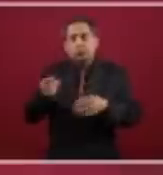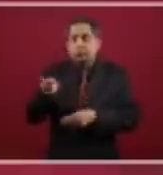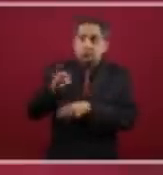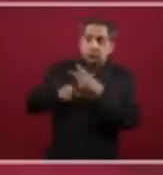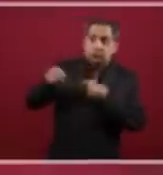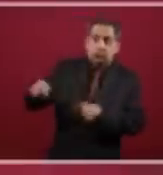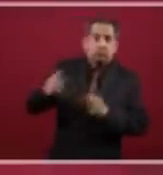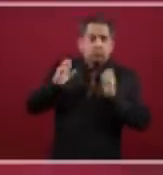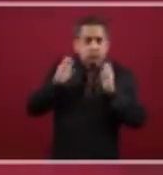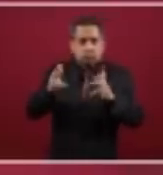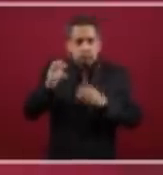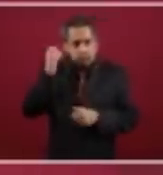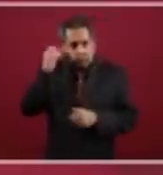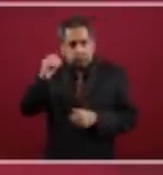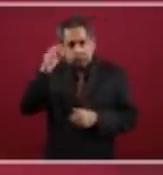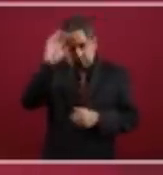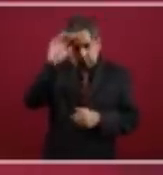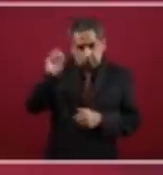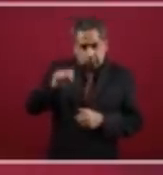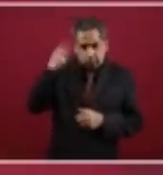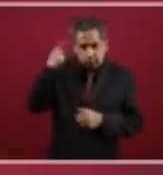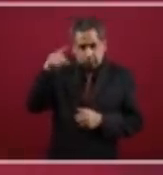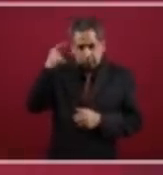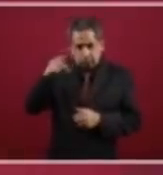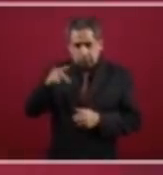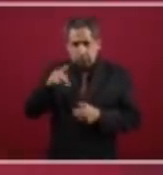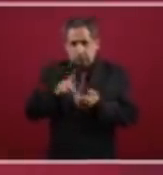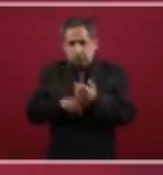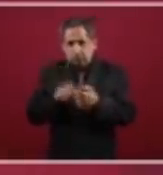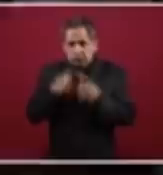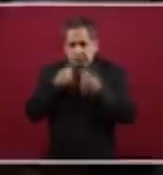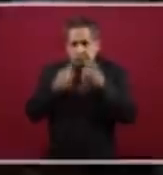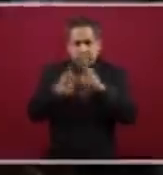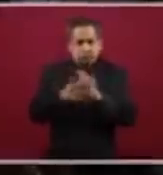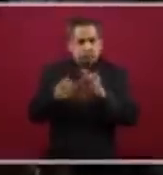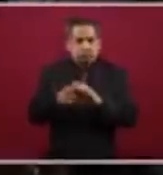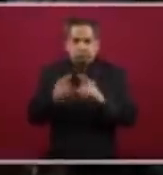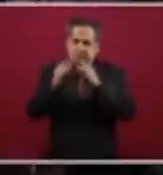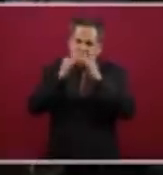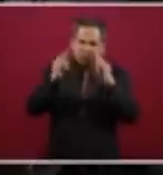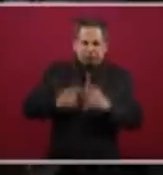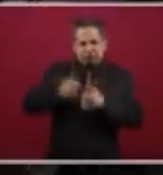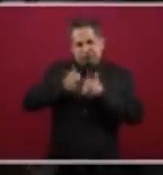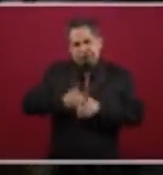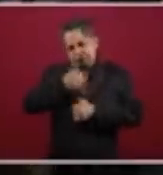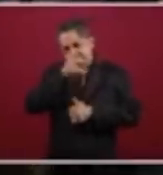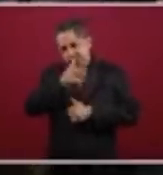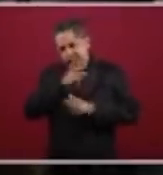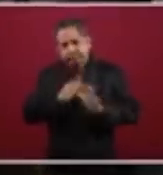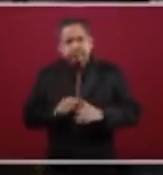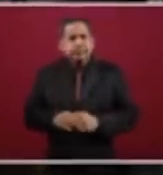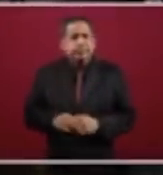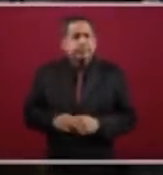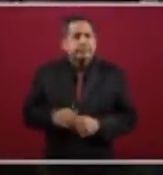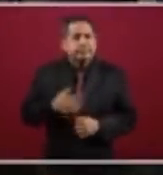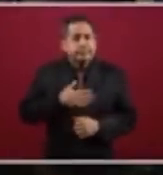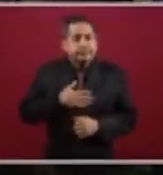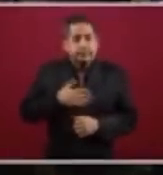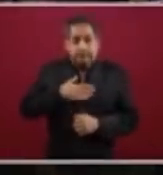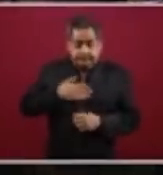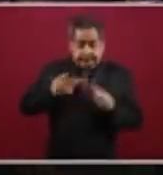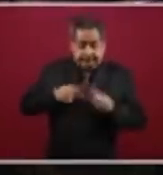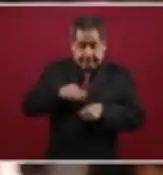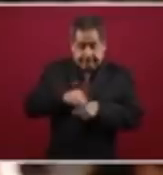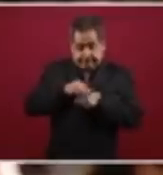damnificados de Chiapas, Oaxaca, Morelos y Puebla, iniciaron un plantón. Bueno, pero yo tuve acceso